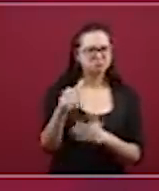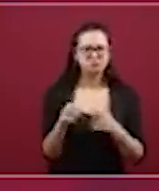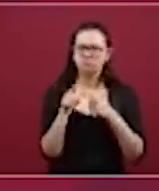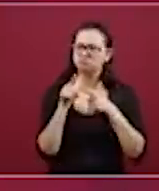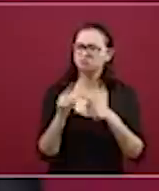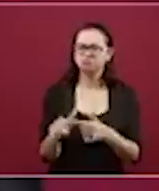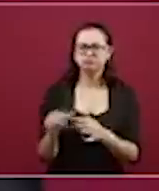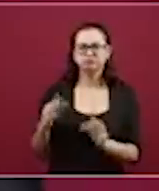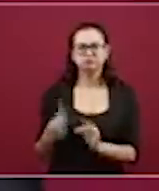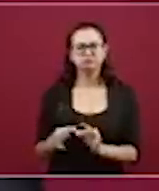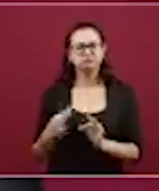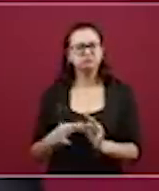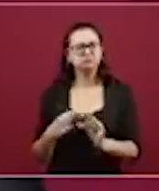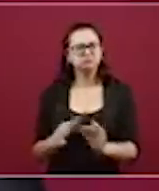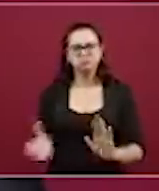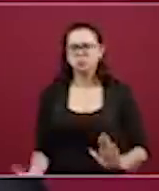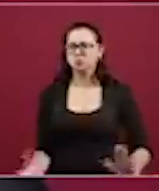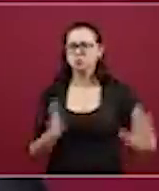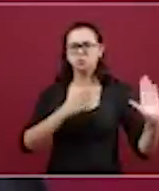con nuestros compromisos,